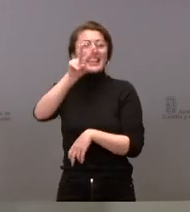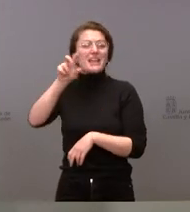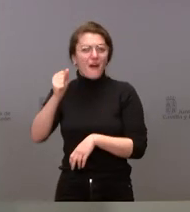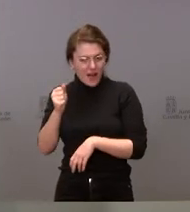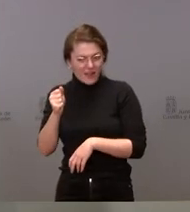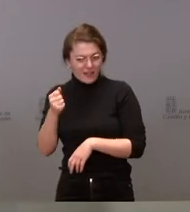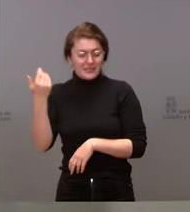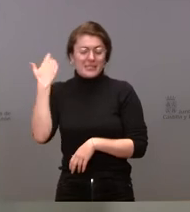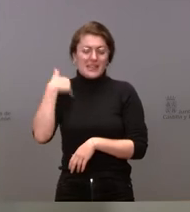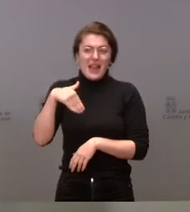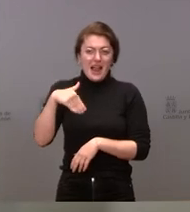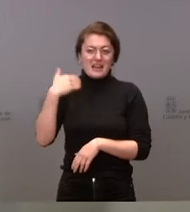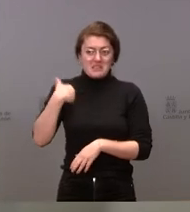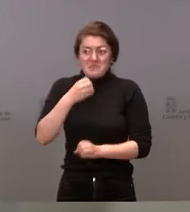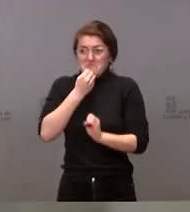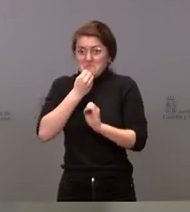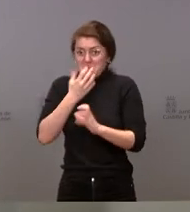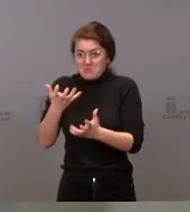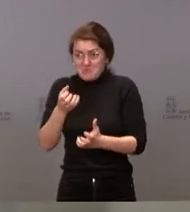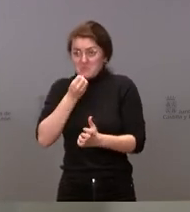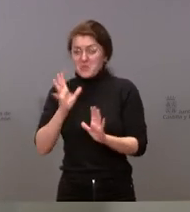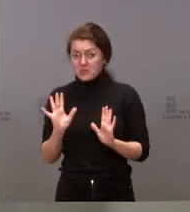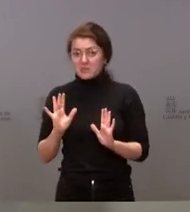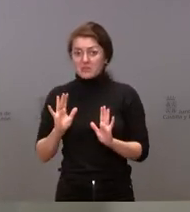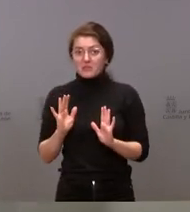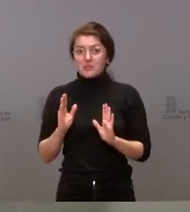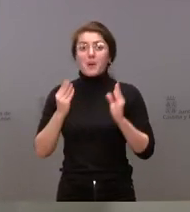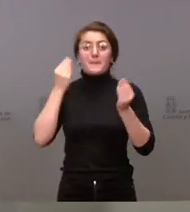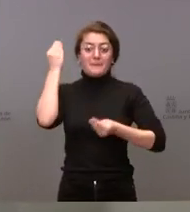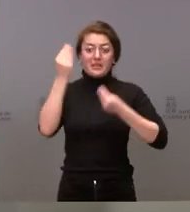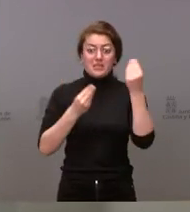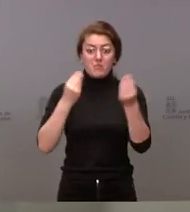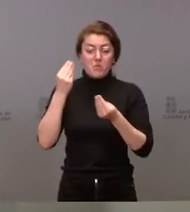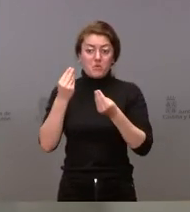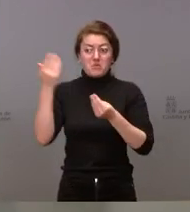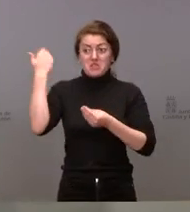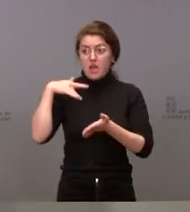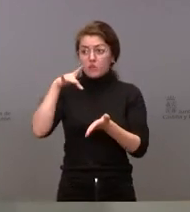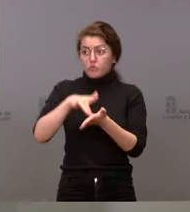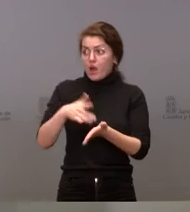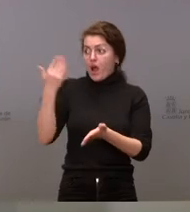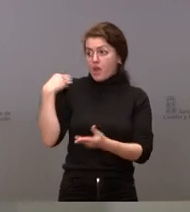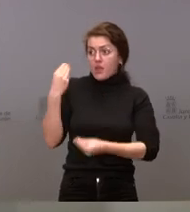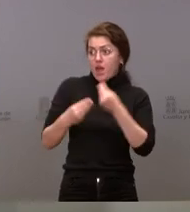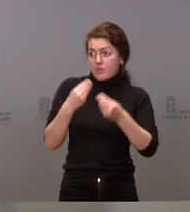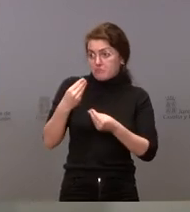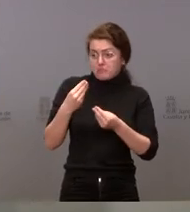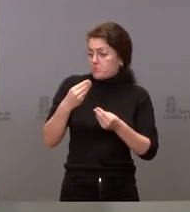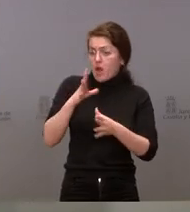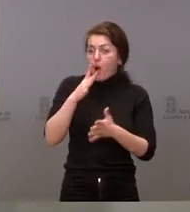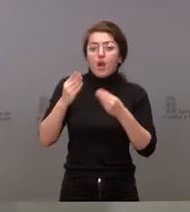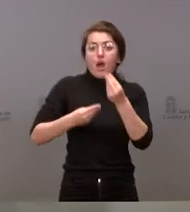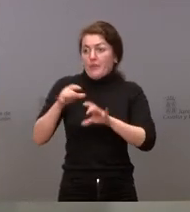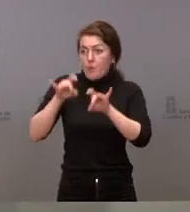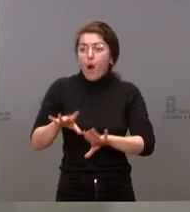tanto creemos que es el mecanismo que ante el resultado de la vez anterior más oportuno resulta para